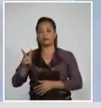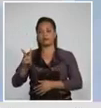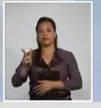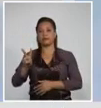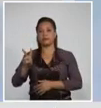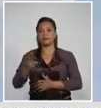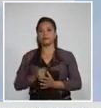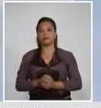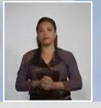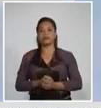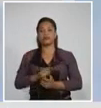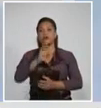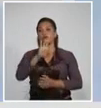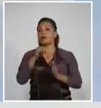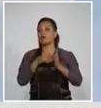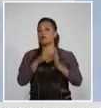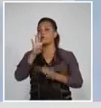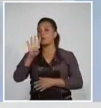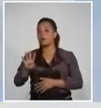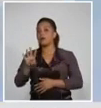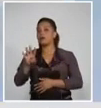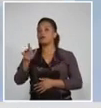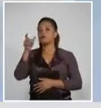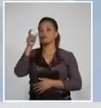4.004 sospechosos,